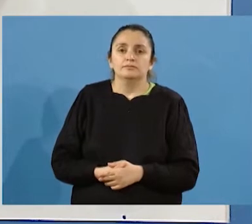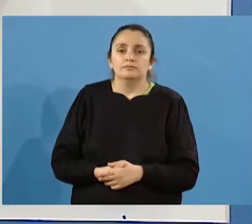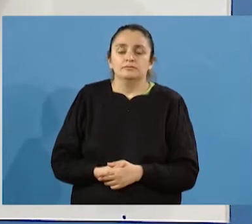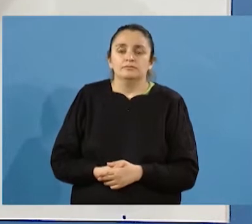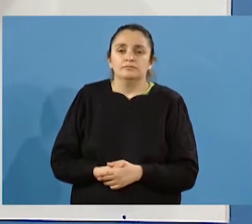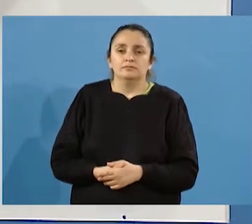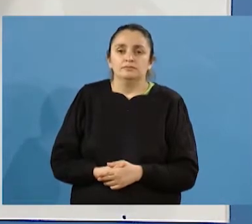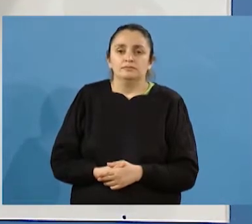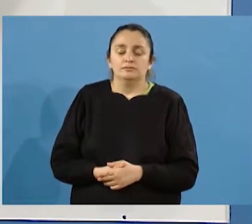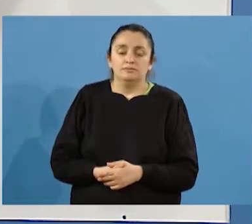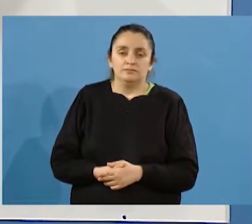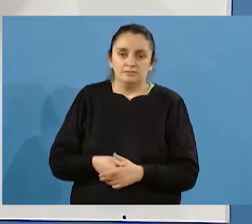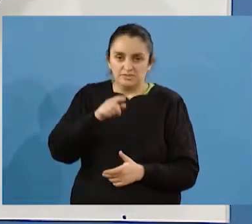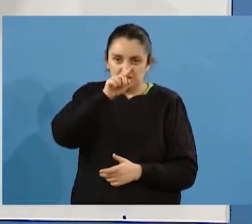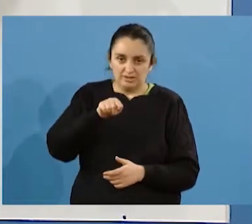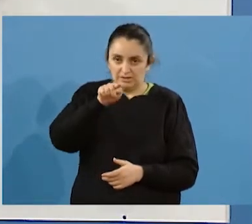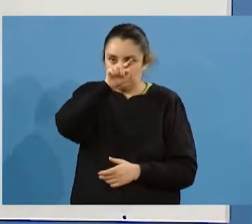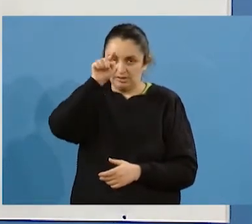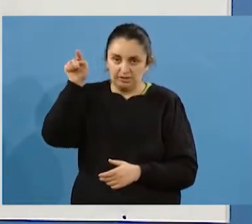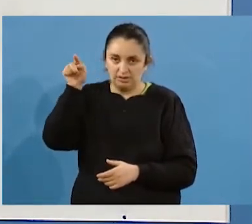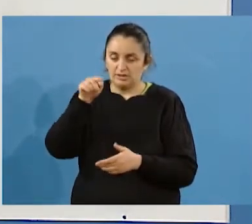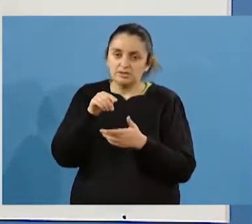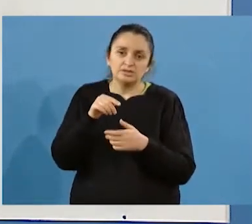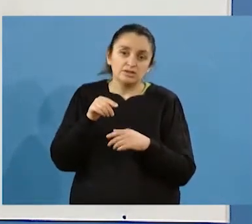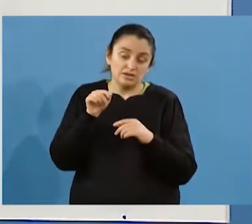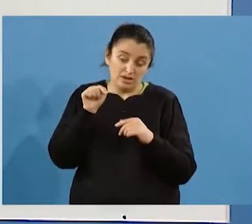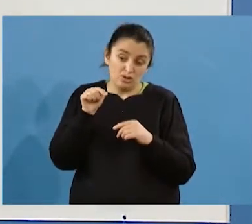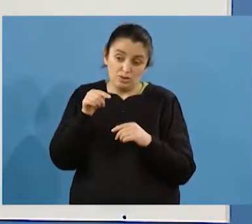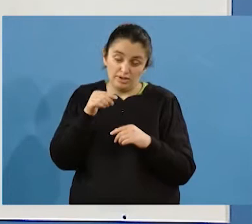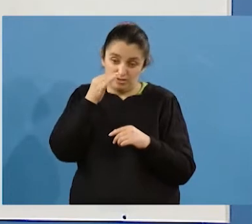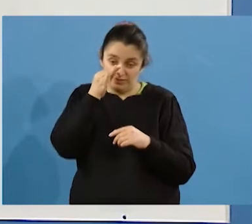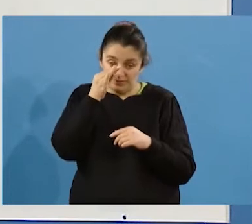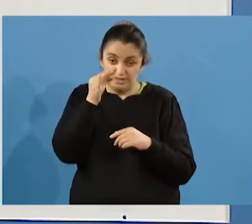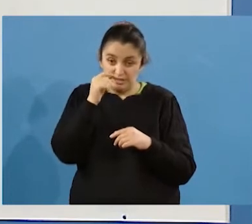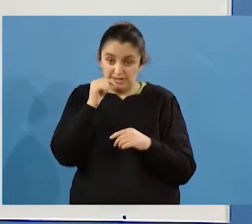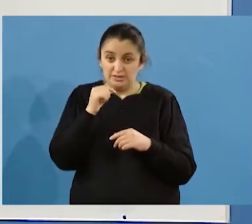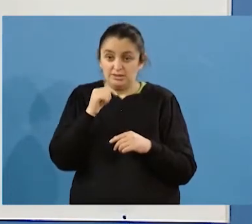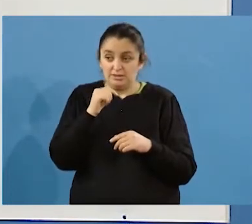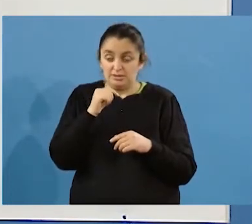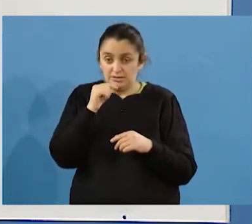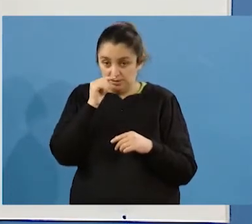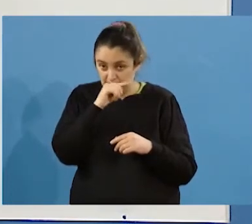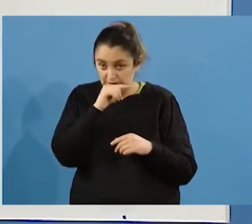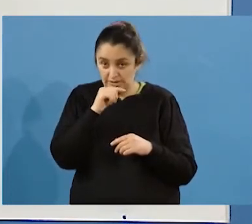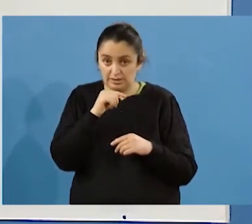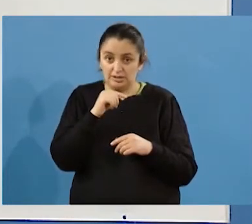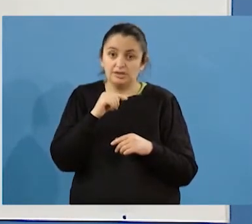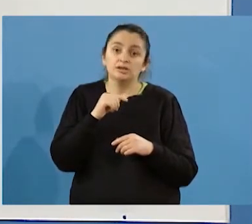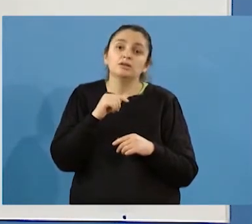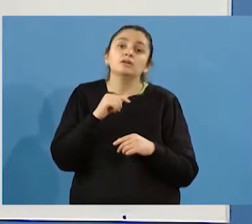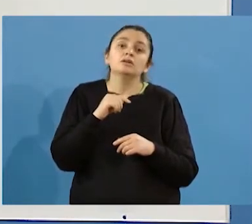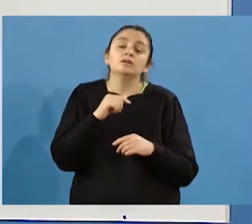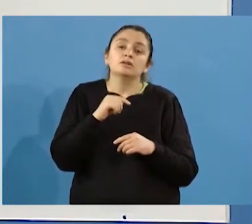y esto no tiene solución es decir que este tipo de raíces que tienen índice bar